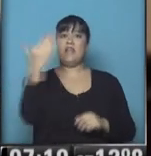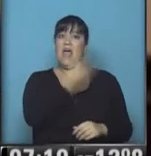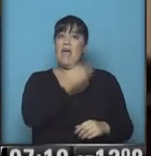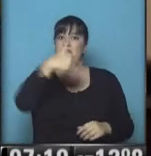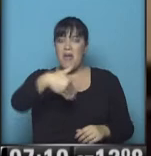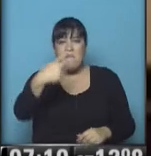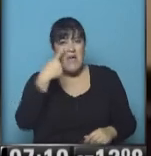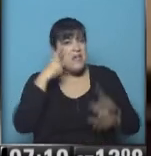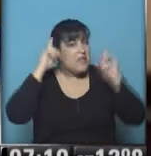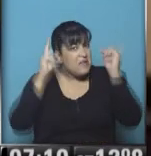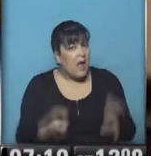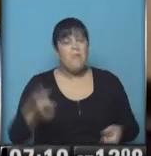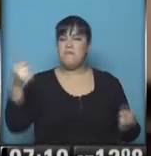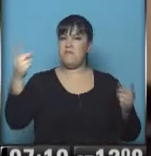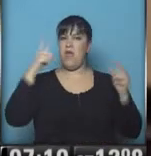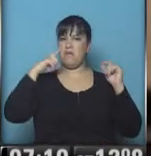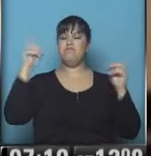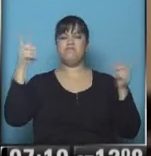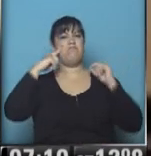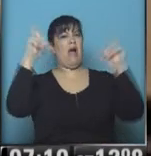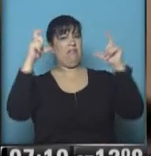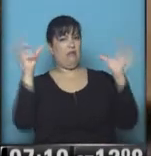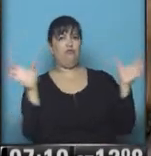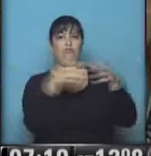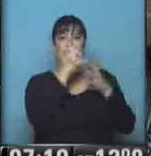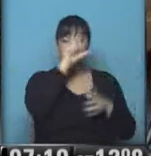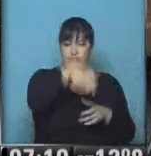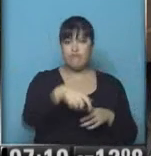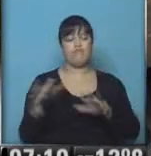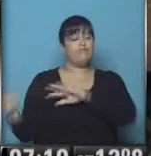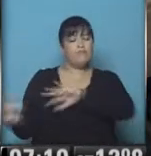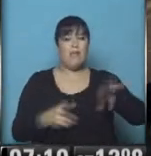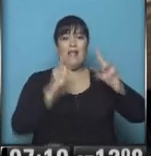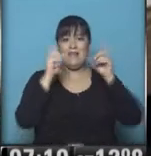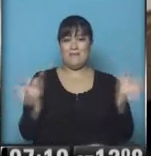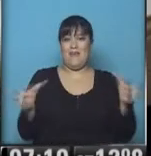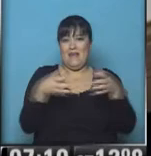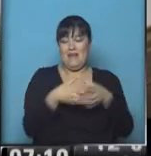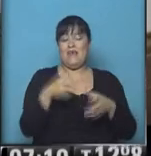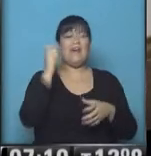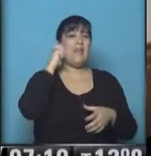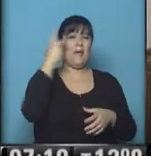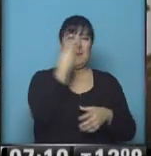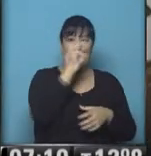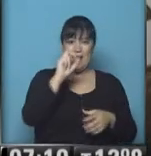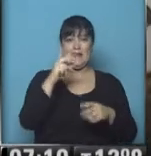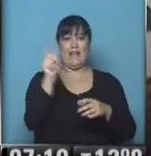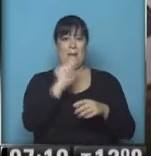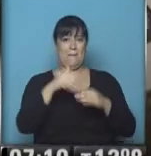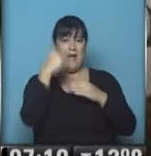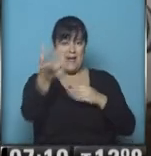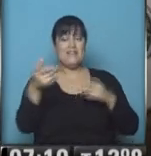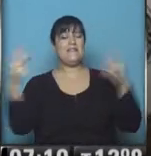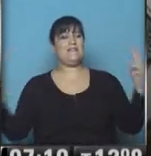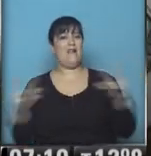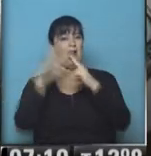Internacional llame la atención de este tipo de acciones. El G20, que se reúne el próximo mes en Australia, entiende y reconoce al